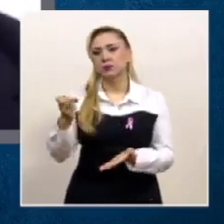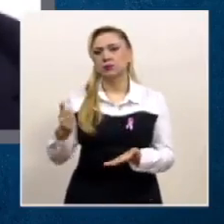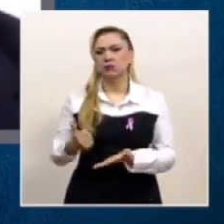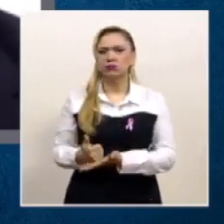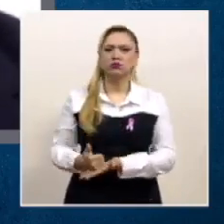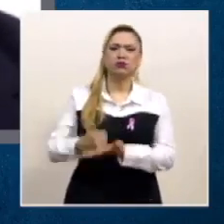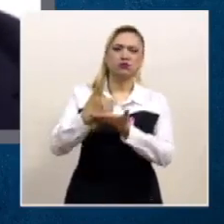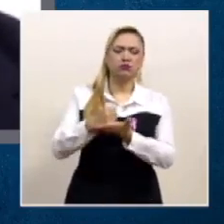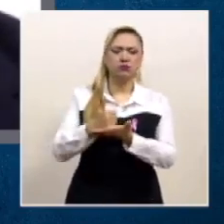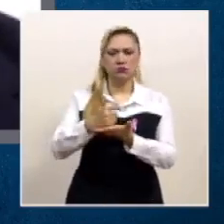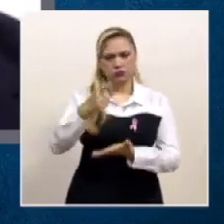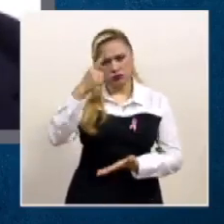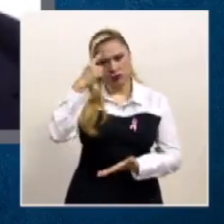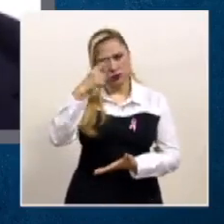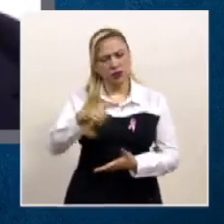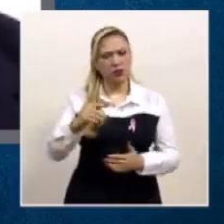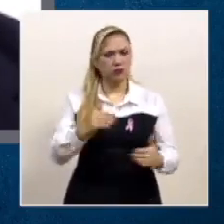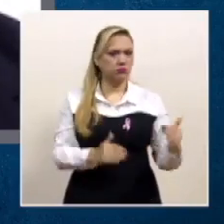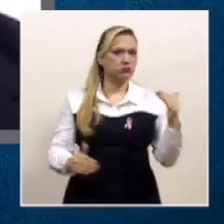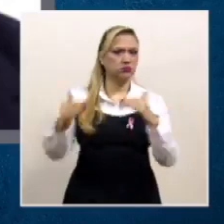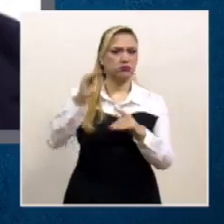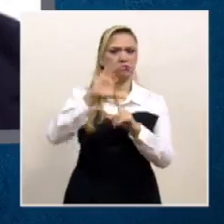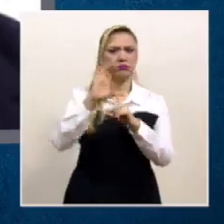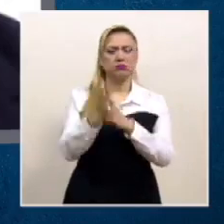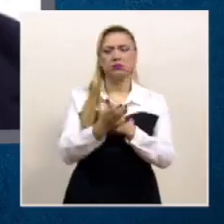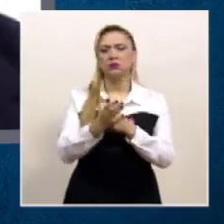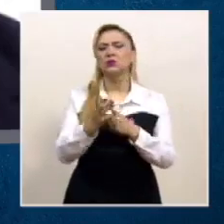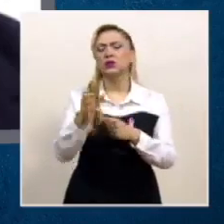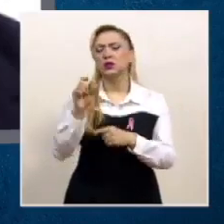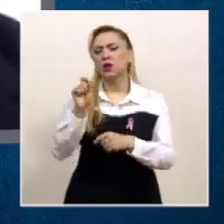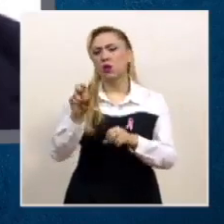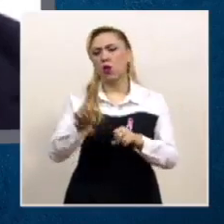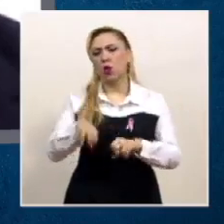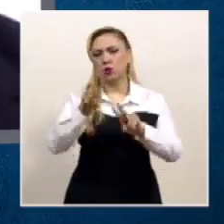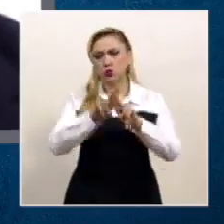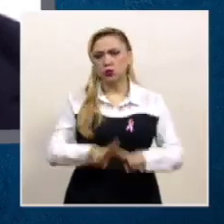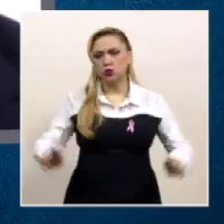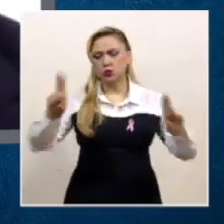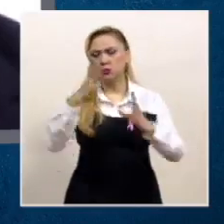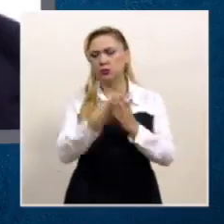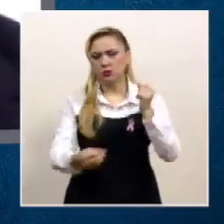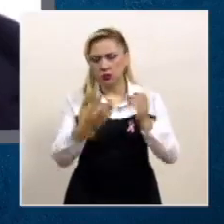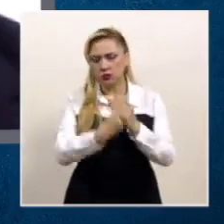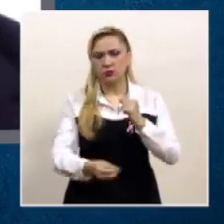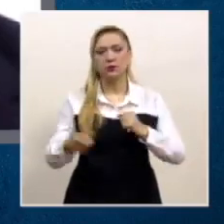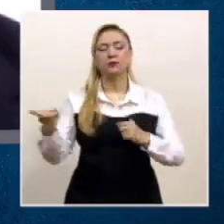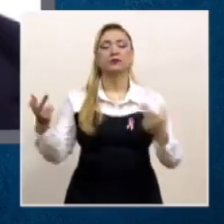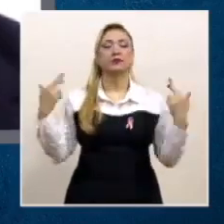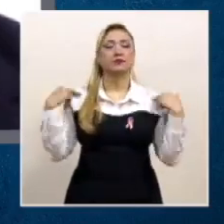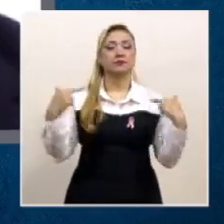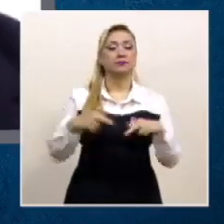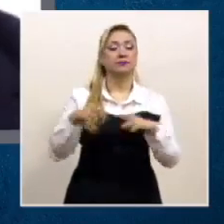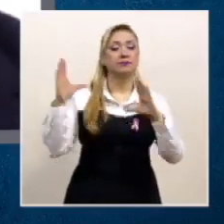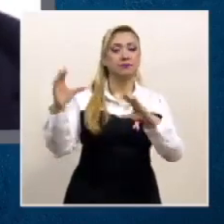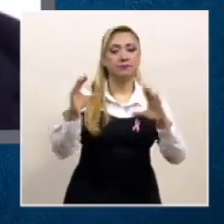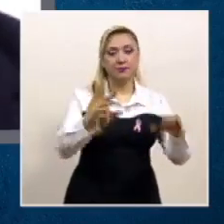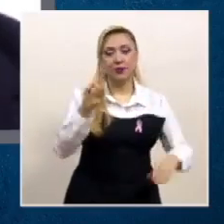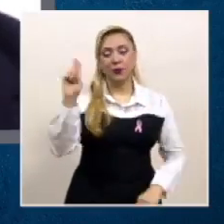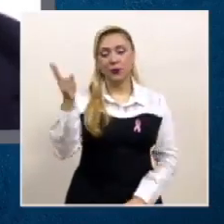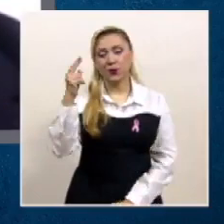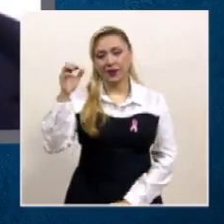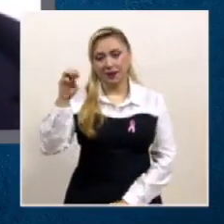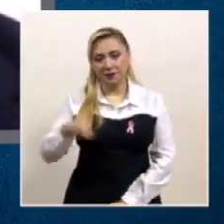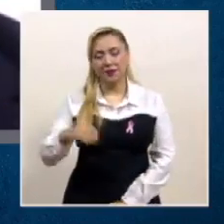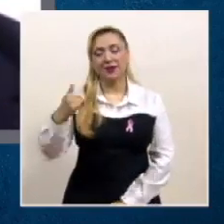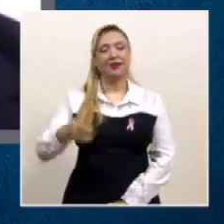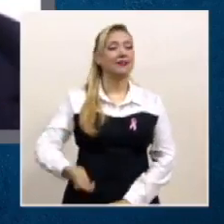la Oficina del Alto Comisionado de Naciones Unidas para los Refugiados. Es académica de la Facultad de Derecho de la Universidad Nacional Autónoma de México y promovió el